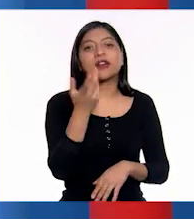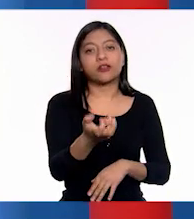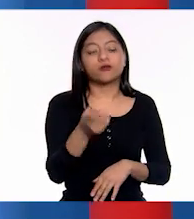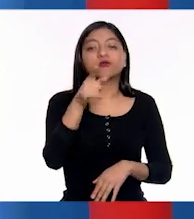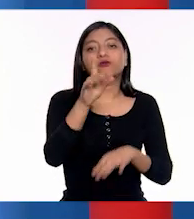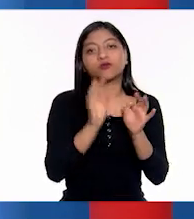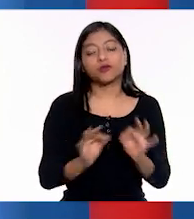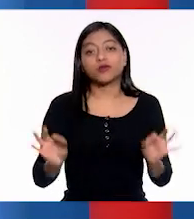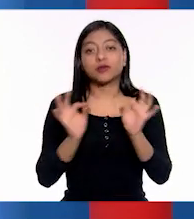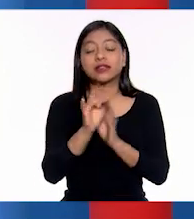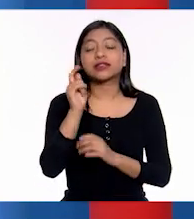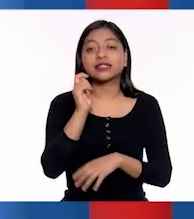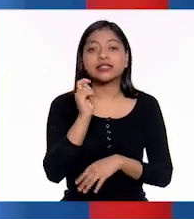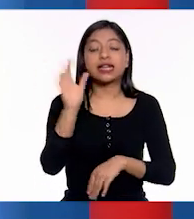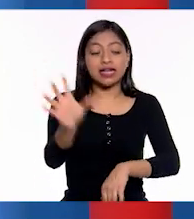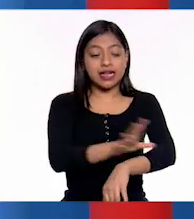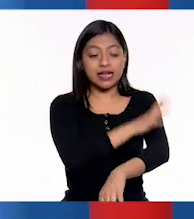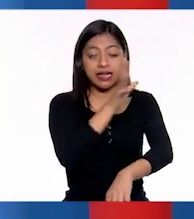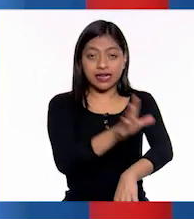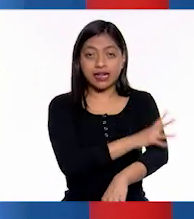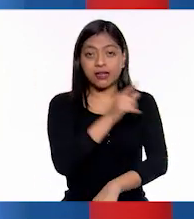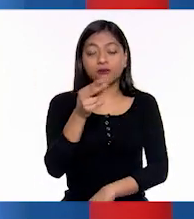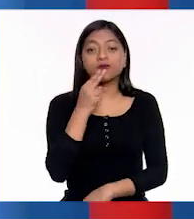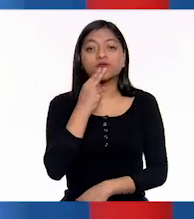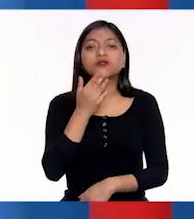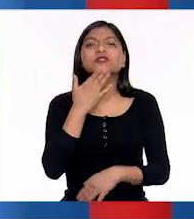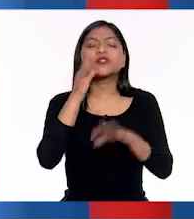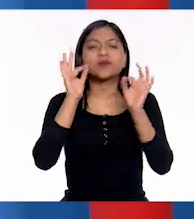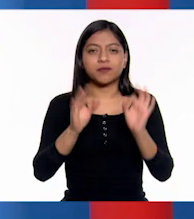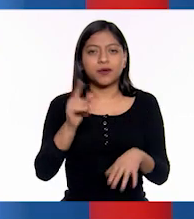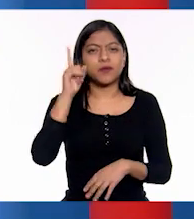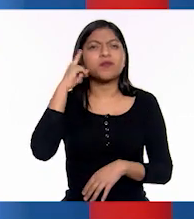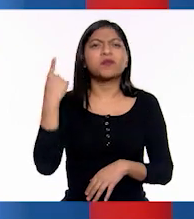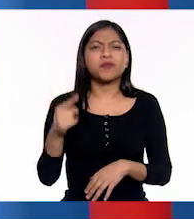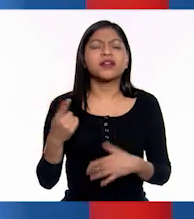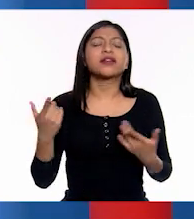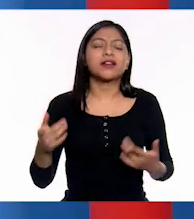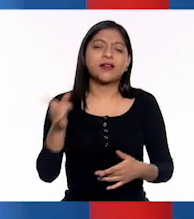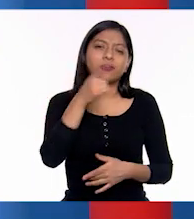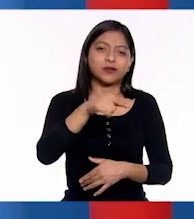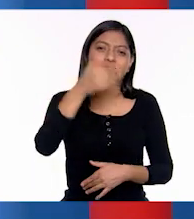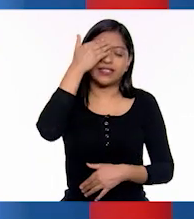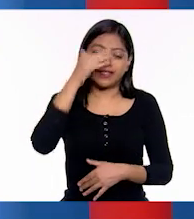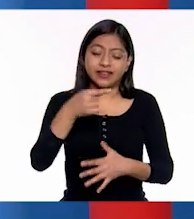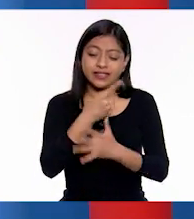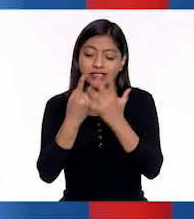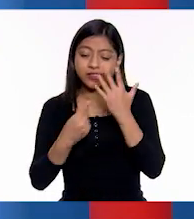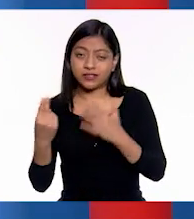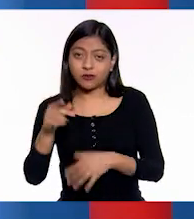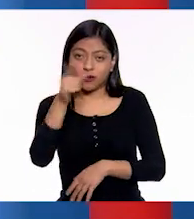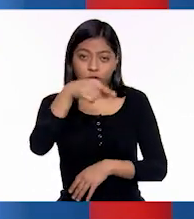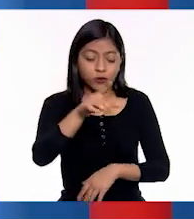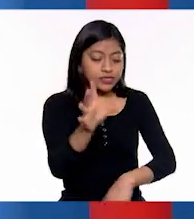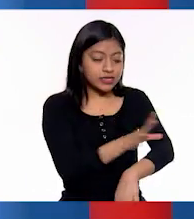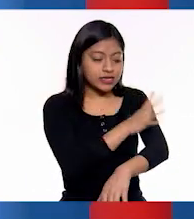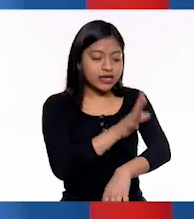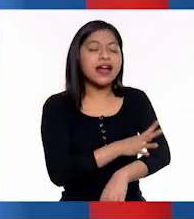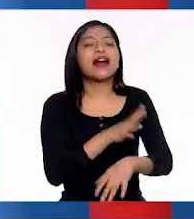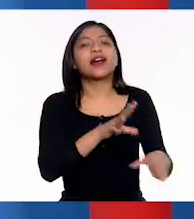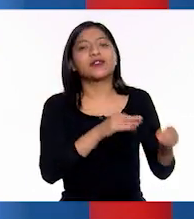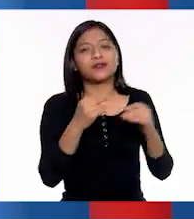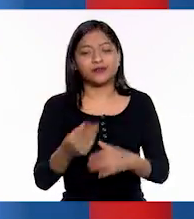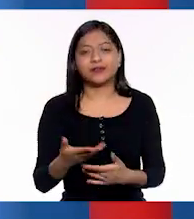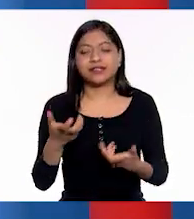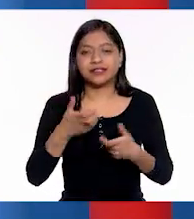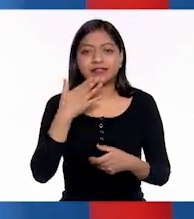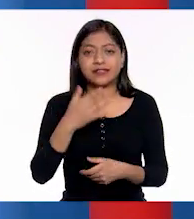hacer un buen uso de la energía eléctrica, principalmente porque nos ayuda a atender muchas de nuestras necesidades, pero además porque su